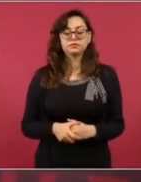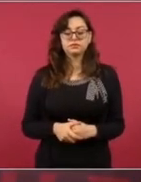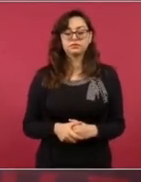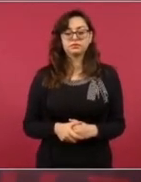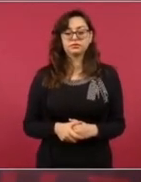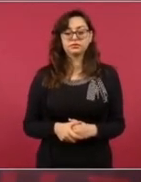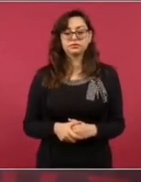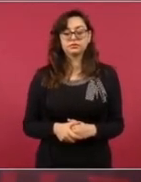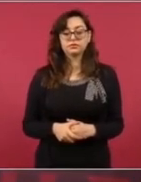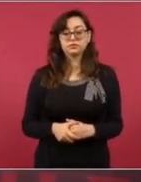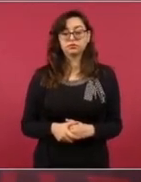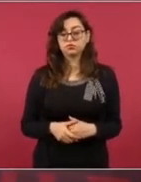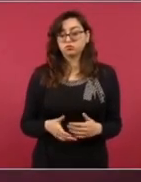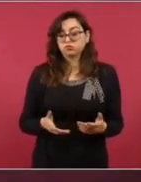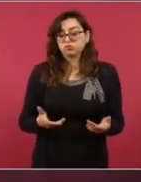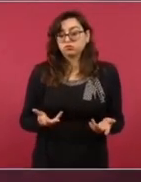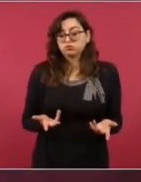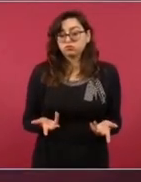Entonces,